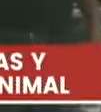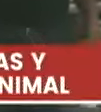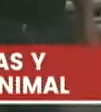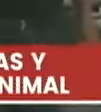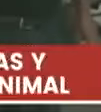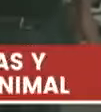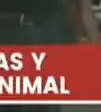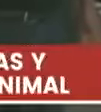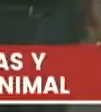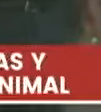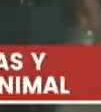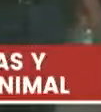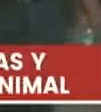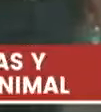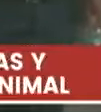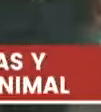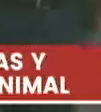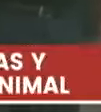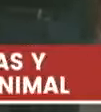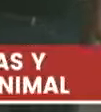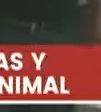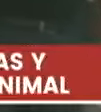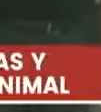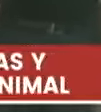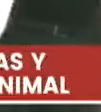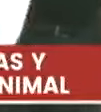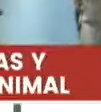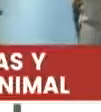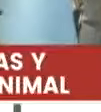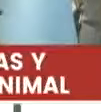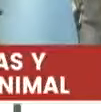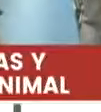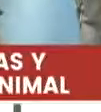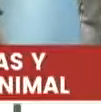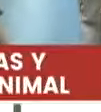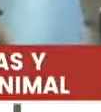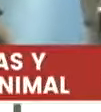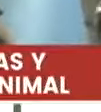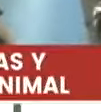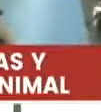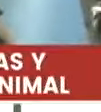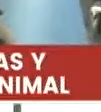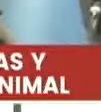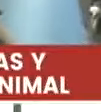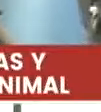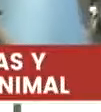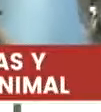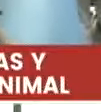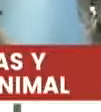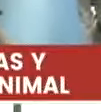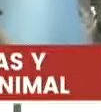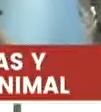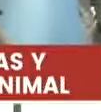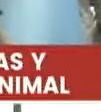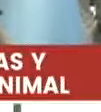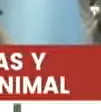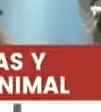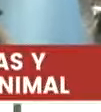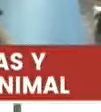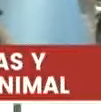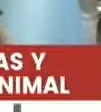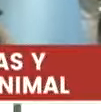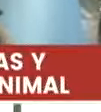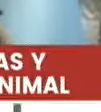registros policiales, antecedentes penales, así que no podemos banalizar para nada esta tarea que ha